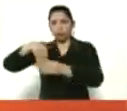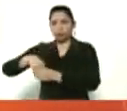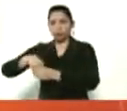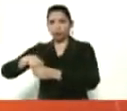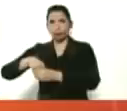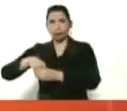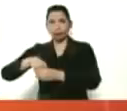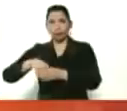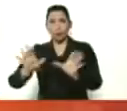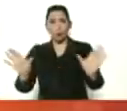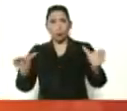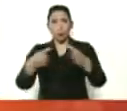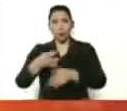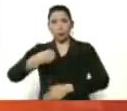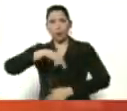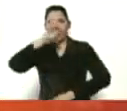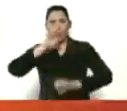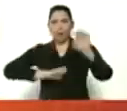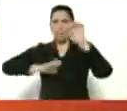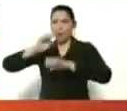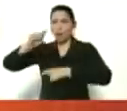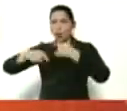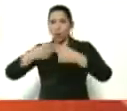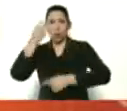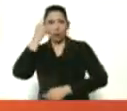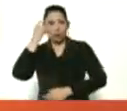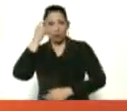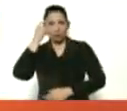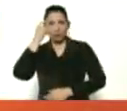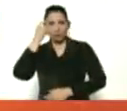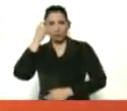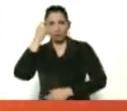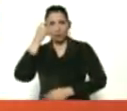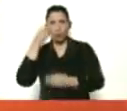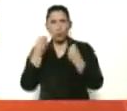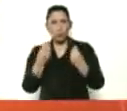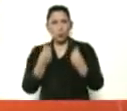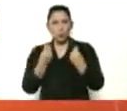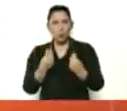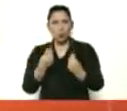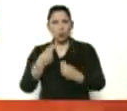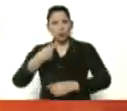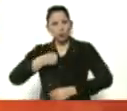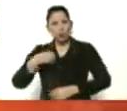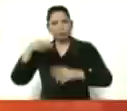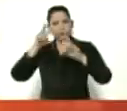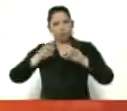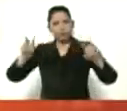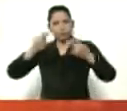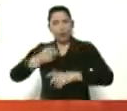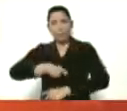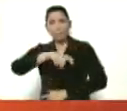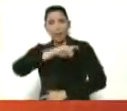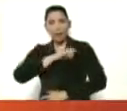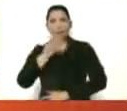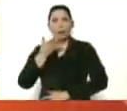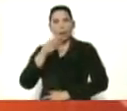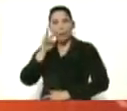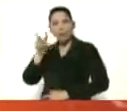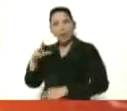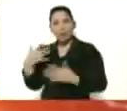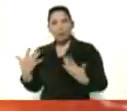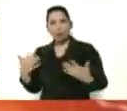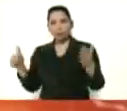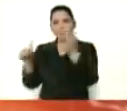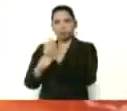Con el equipo estábamos evaluando varios días cómo hacer. Yo he estado viendo en España, por ejemplo,